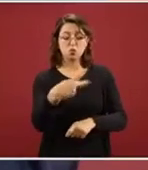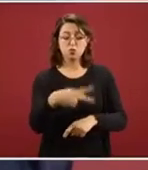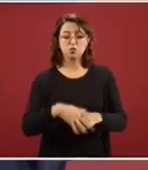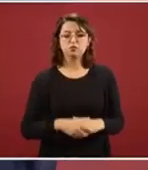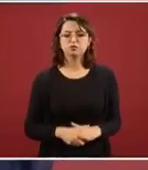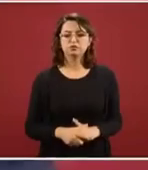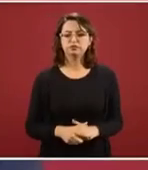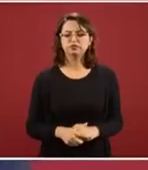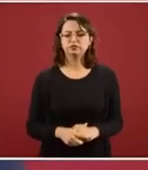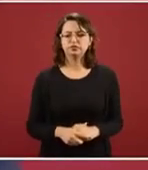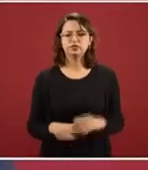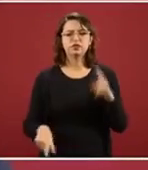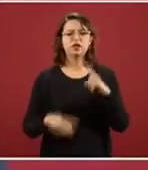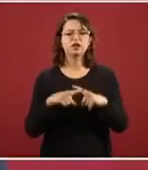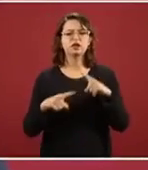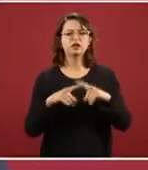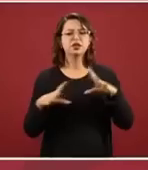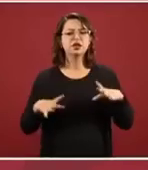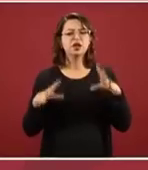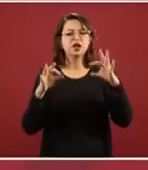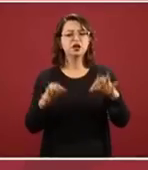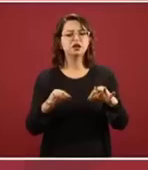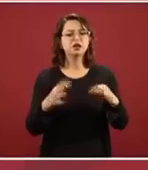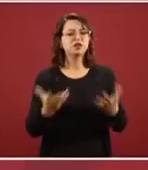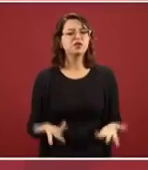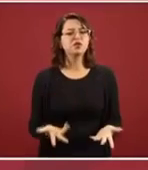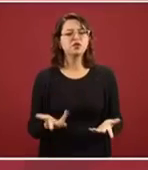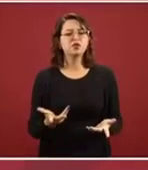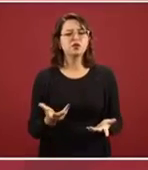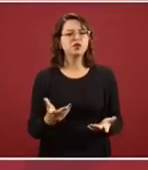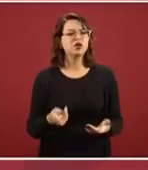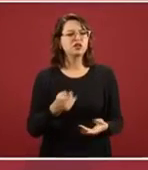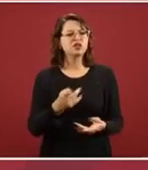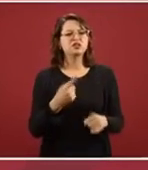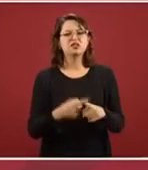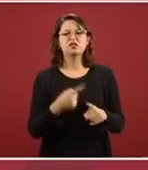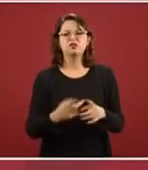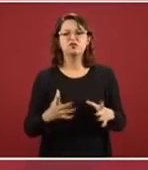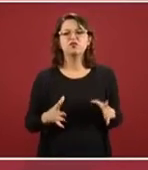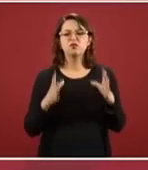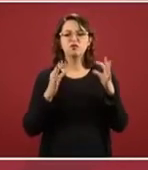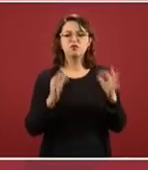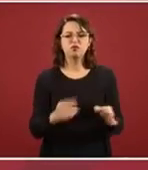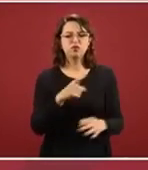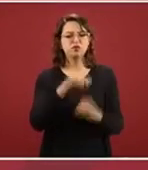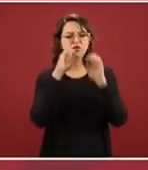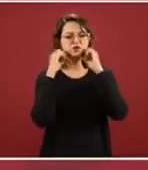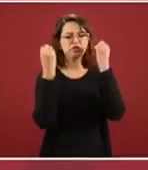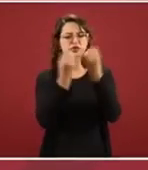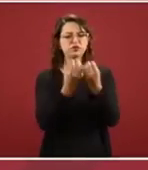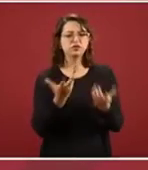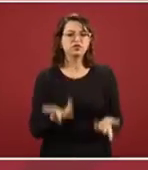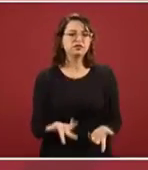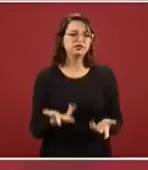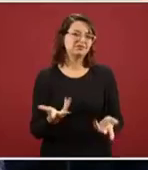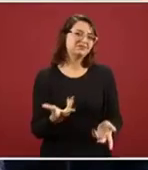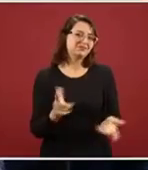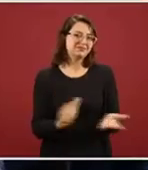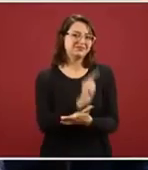¿Quiénes crearon estos organismos? ¿O dónde se crearon estos organismos? Con la